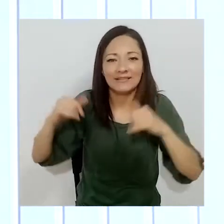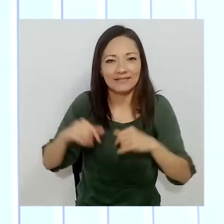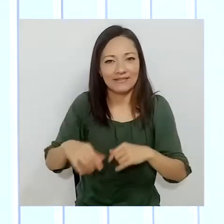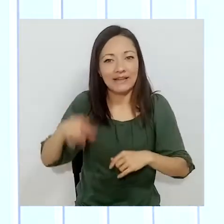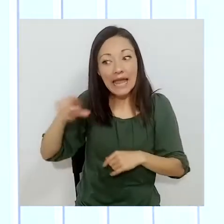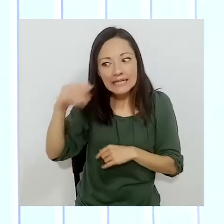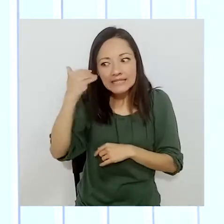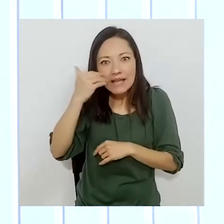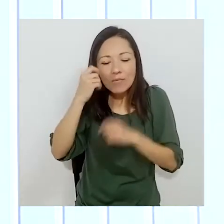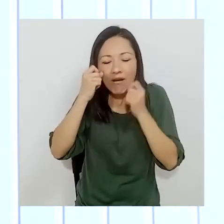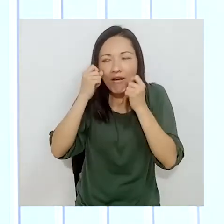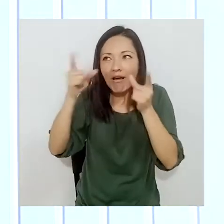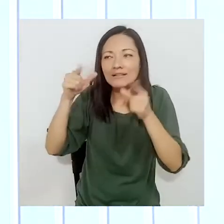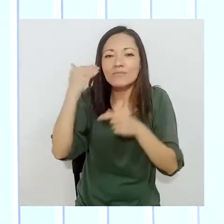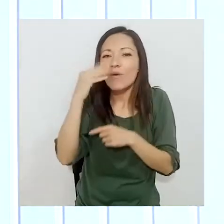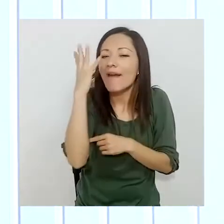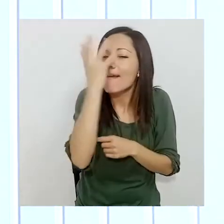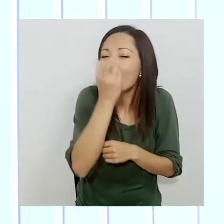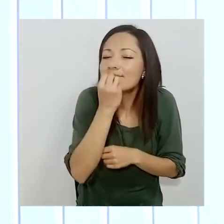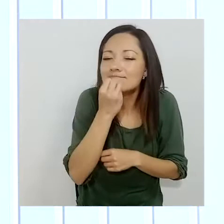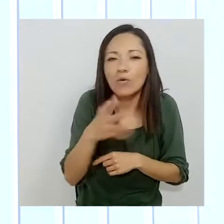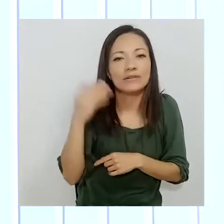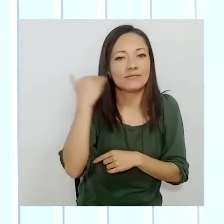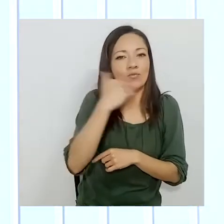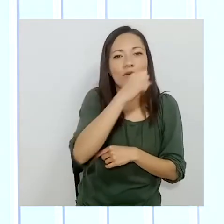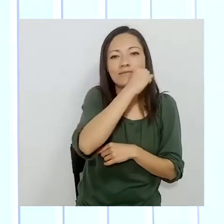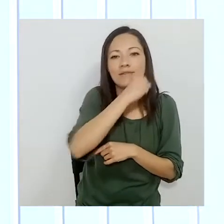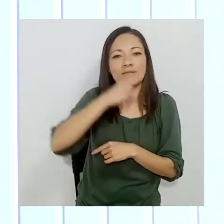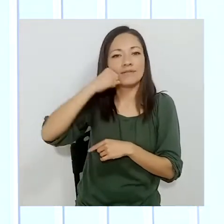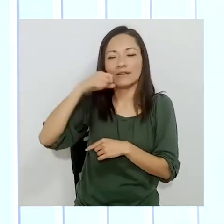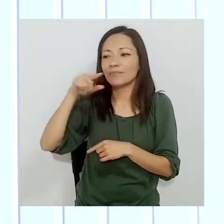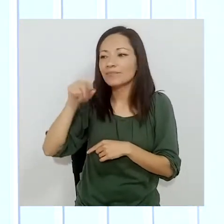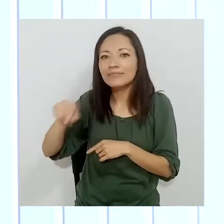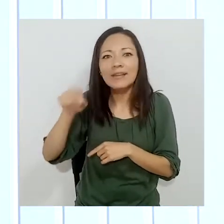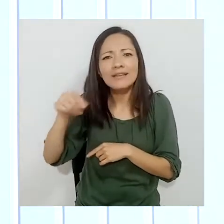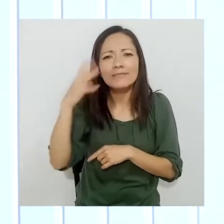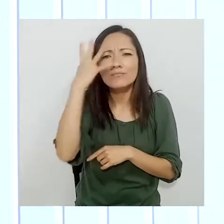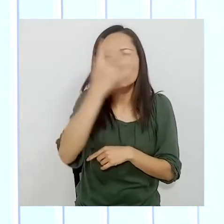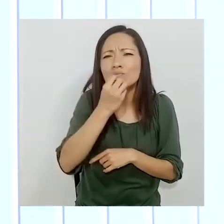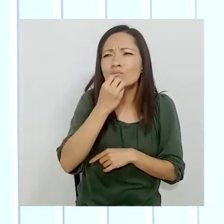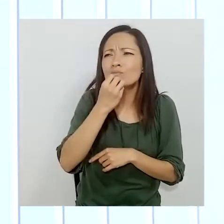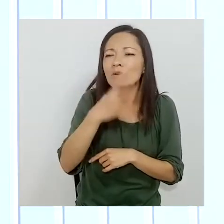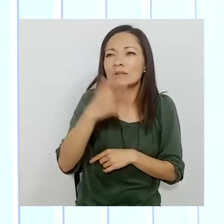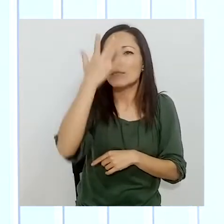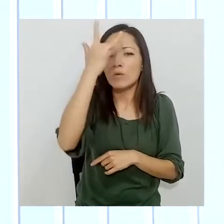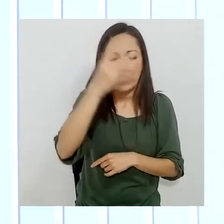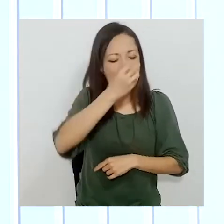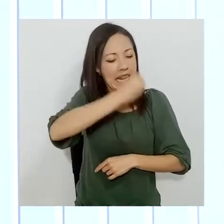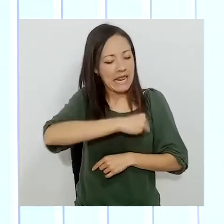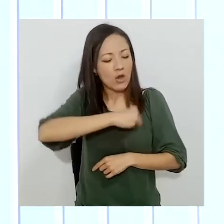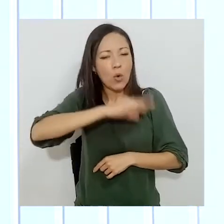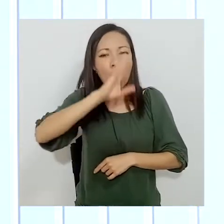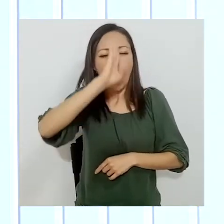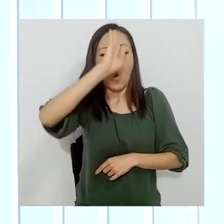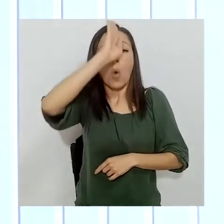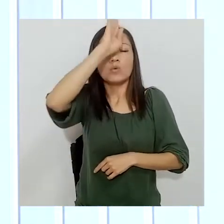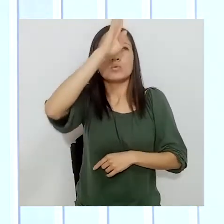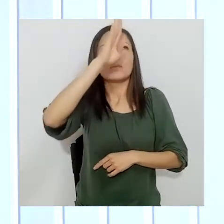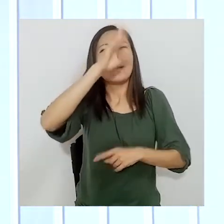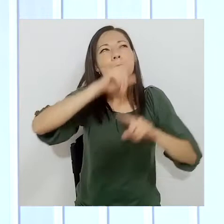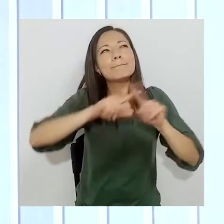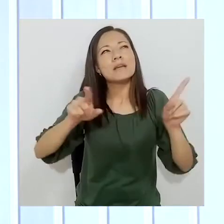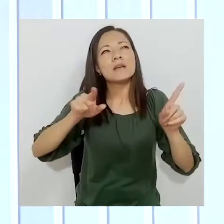Impresionante. Esta mujer es tan hermosa, esta mujer samaritana es tan preciosa, es una mujer tan piadosa, es una mujer que anhela tanto,